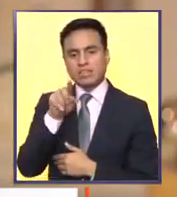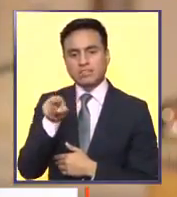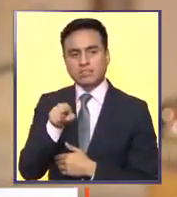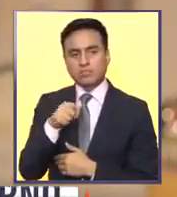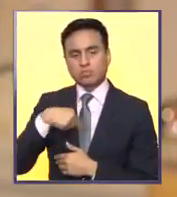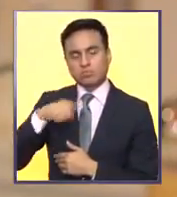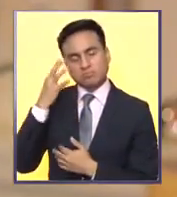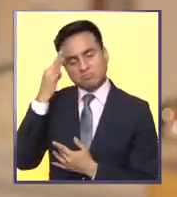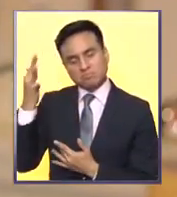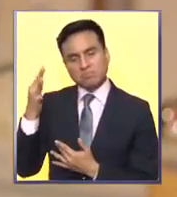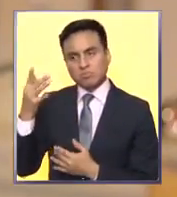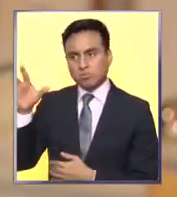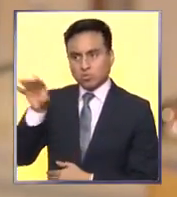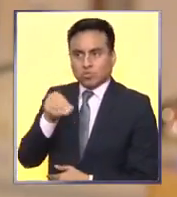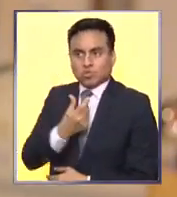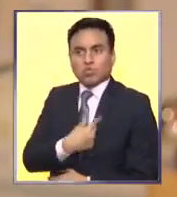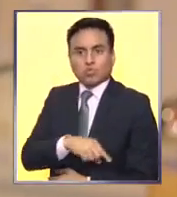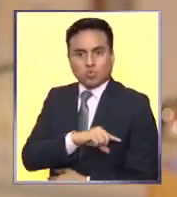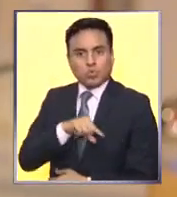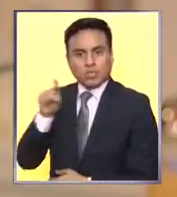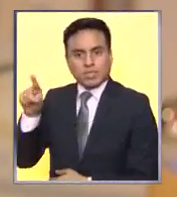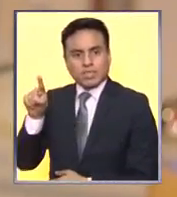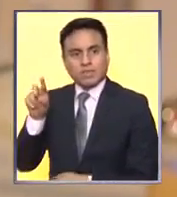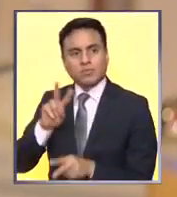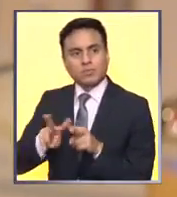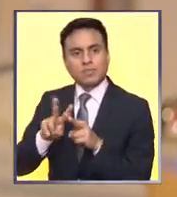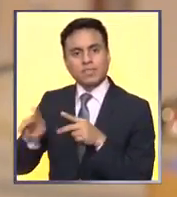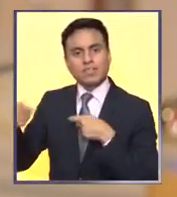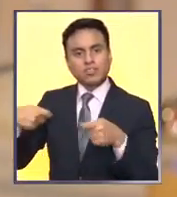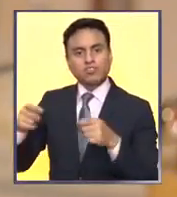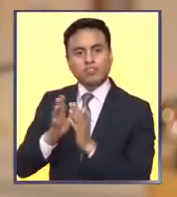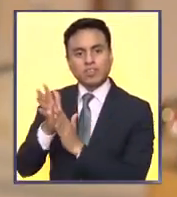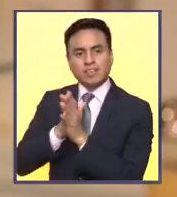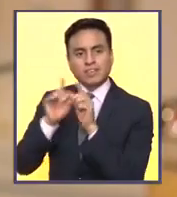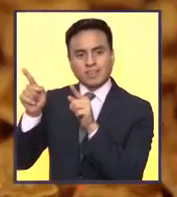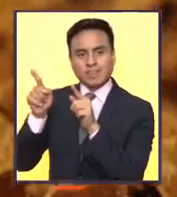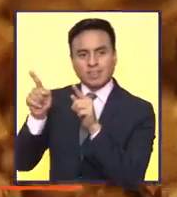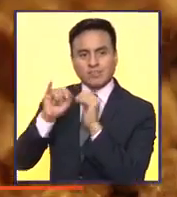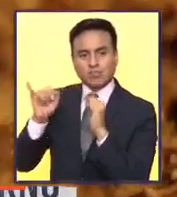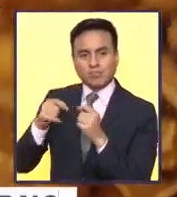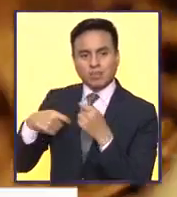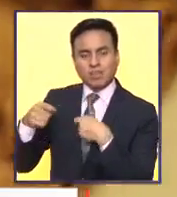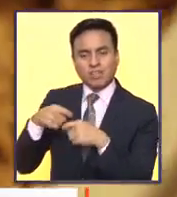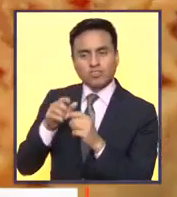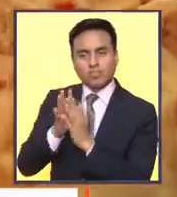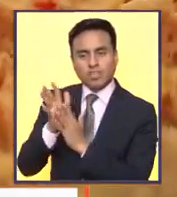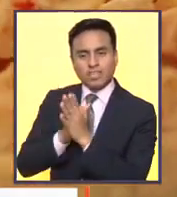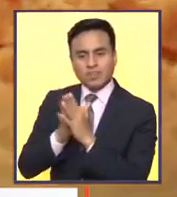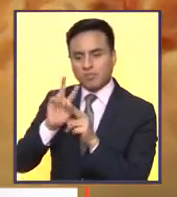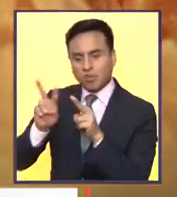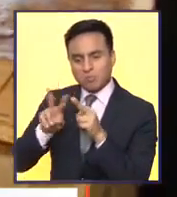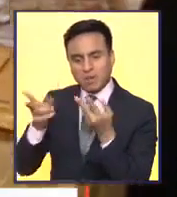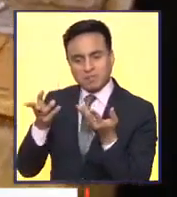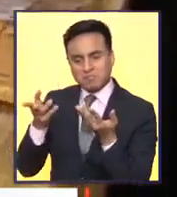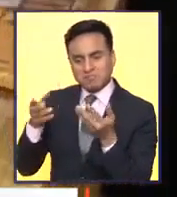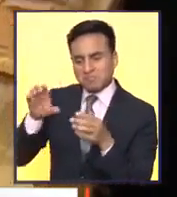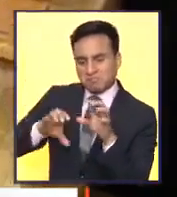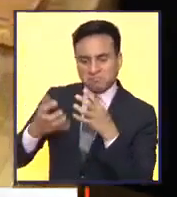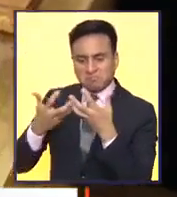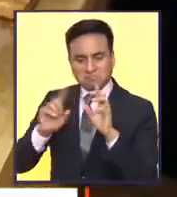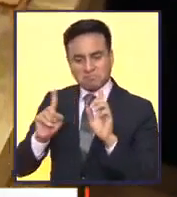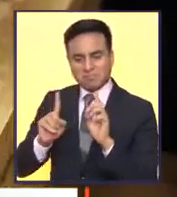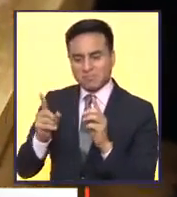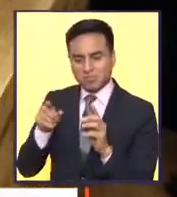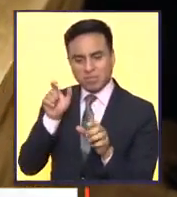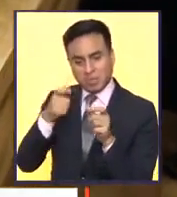en, bueno, en Suiza, obviamente, en cómo se vende el chocolate allá, en que es una forma de vender el chocolate mucho más rústica, donde la gente puede